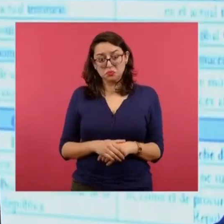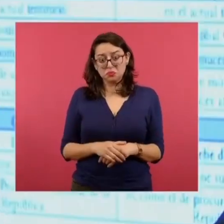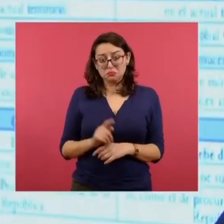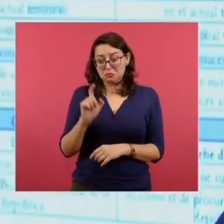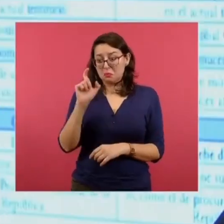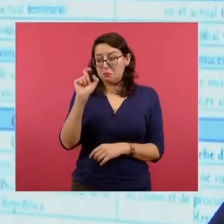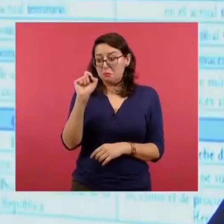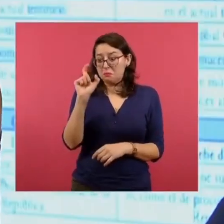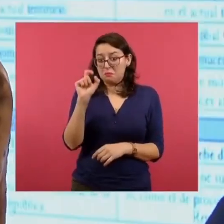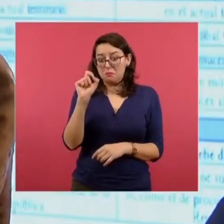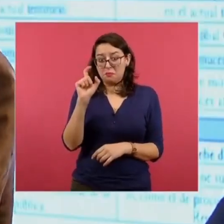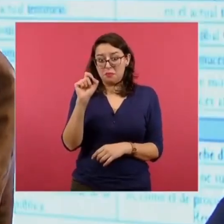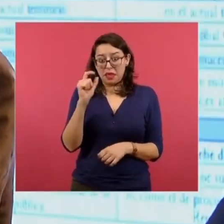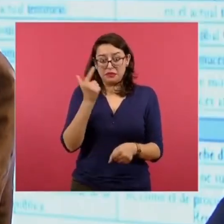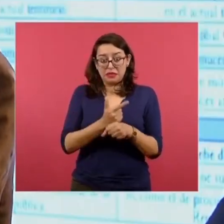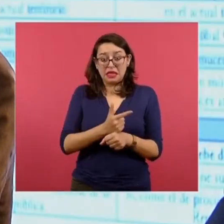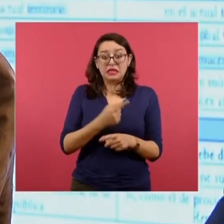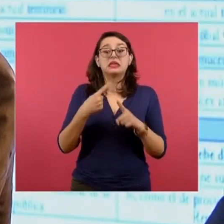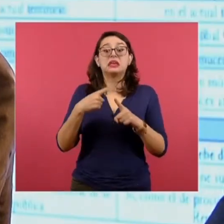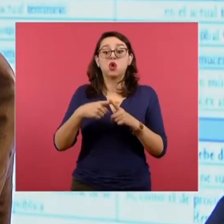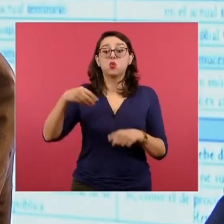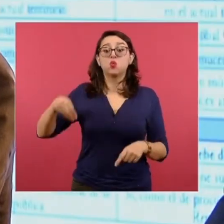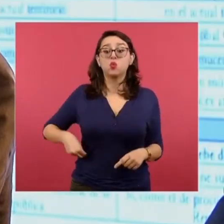fue el culpable de todo eso? Fue el director general.